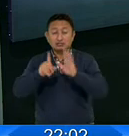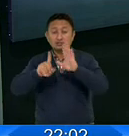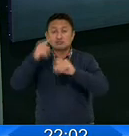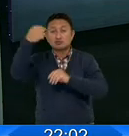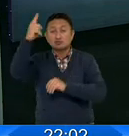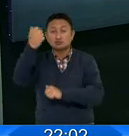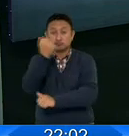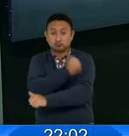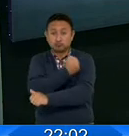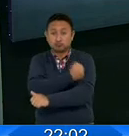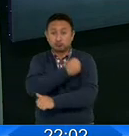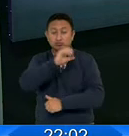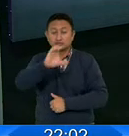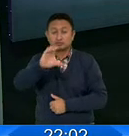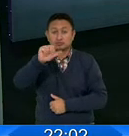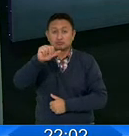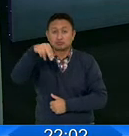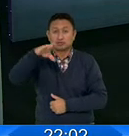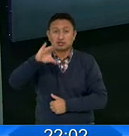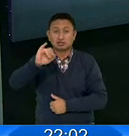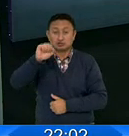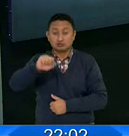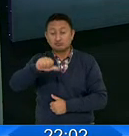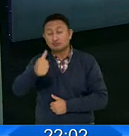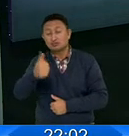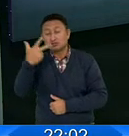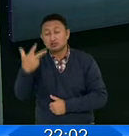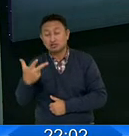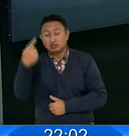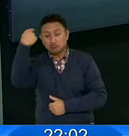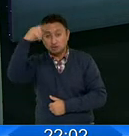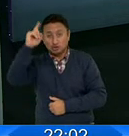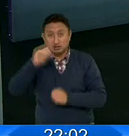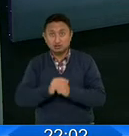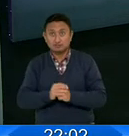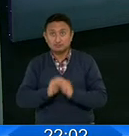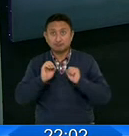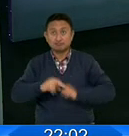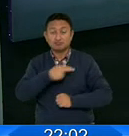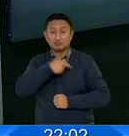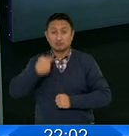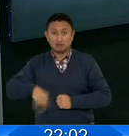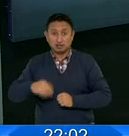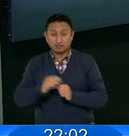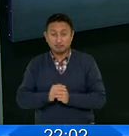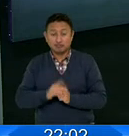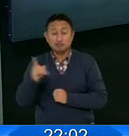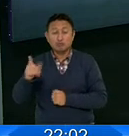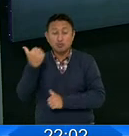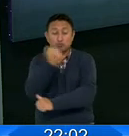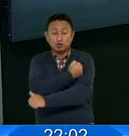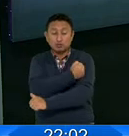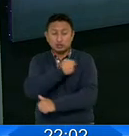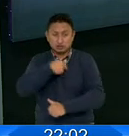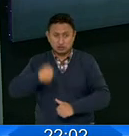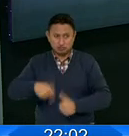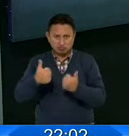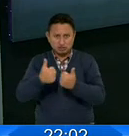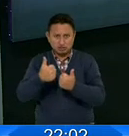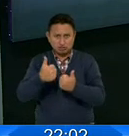dosis, CanSino y otras 3 millones de Sinovac, afirmó que las vacunas chinas son seguras y